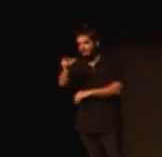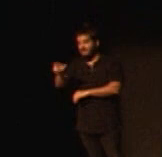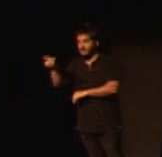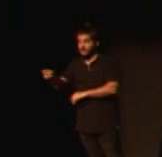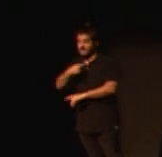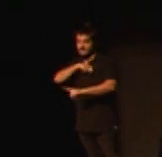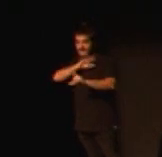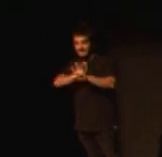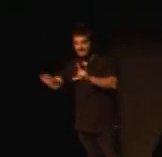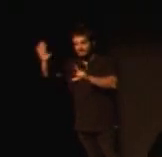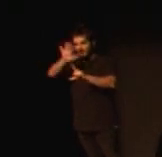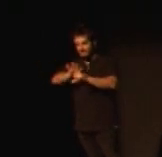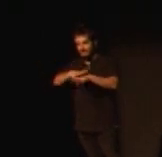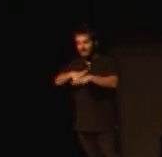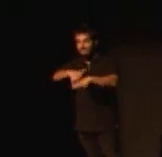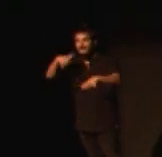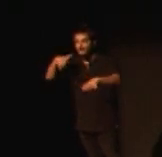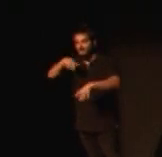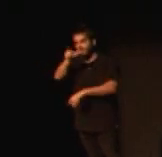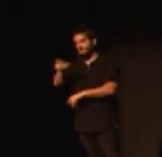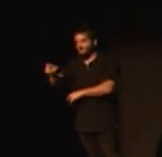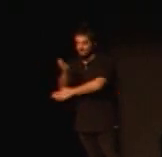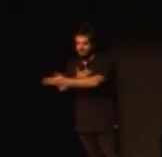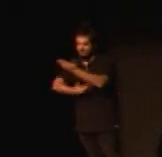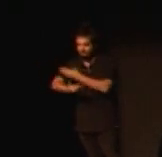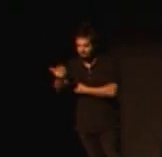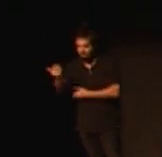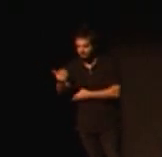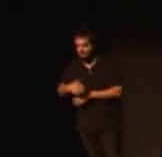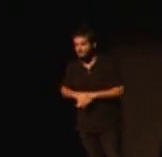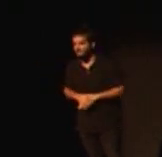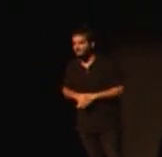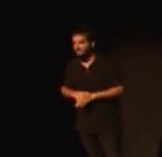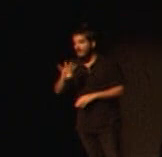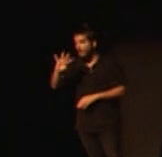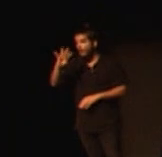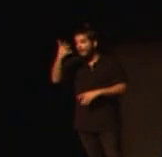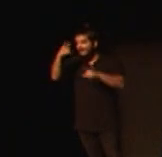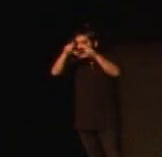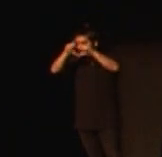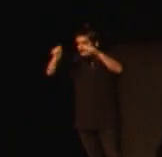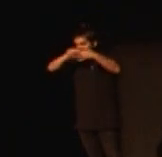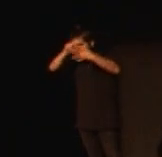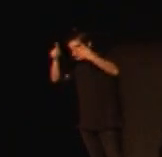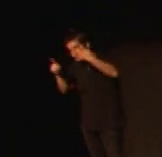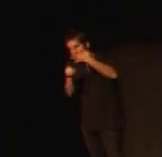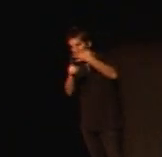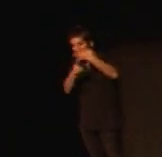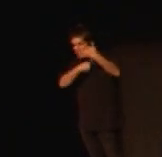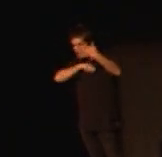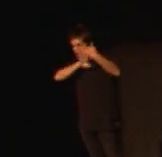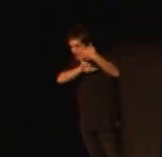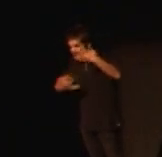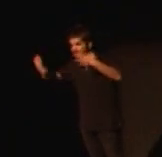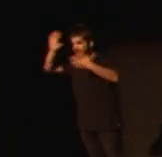mayoría discapacitados, que es la cuarta empresa en España que da trabajo